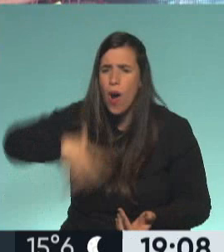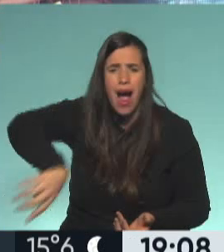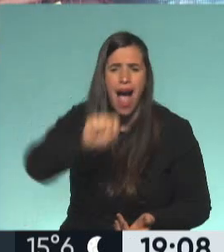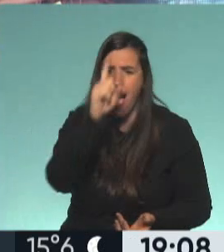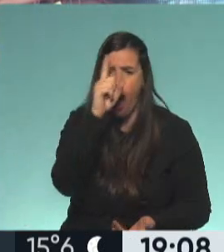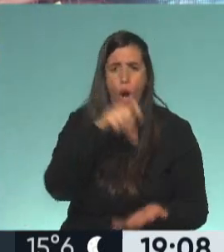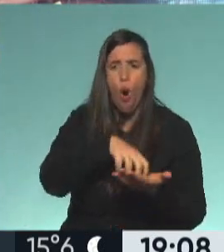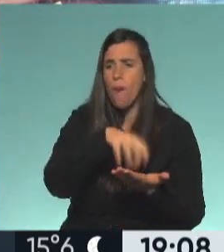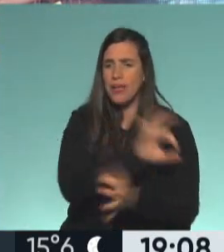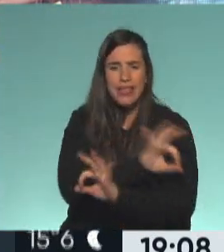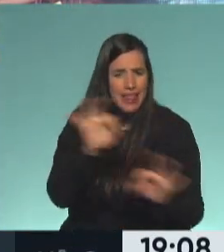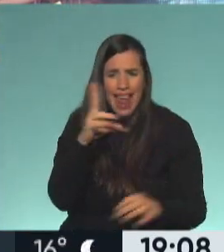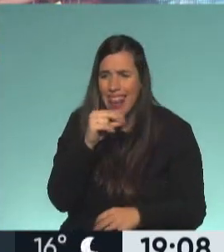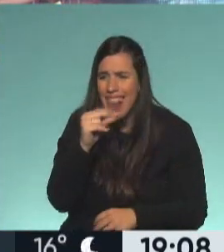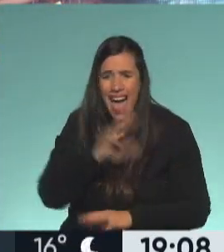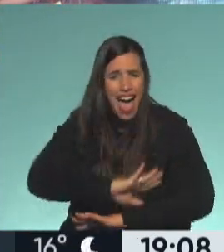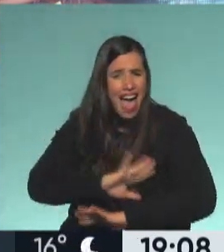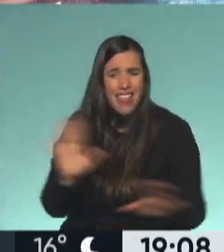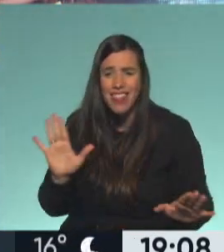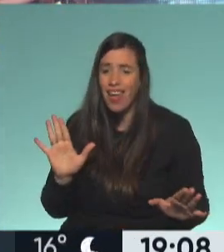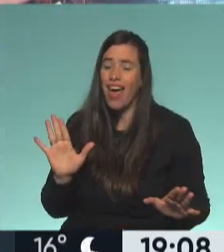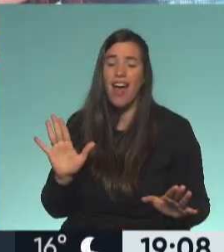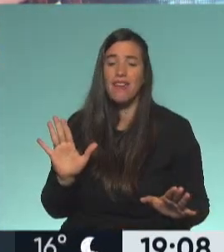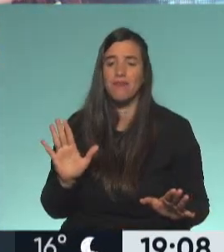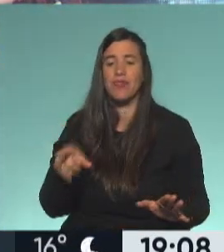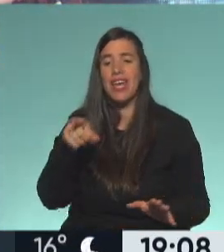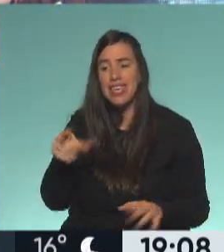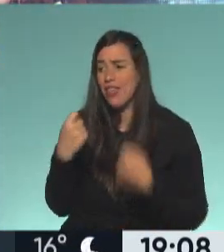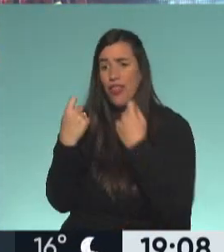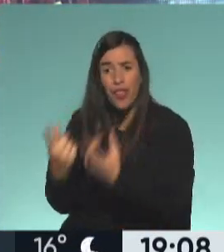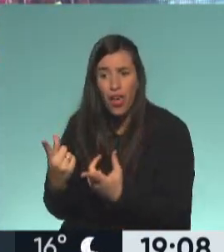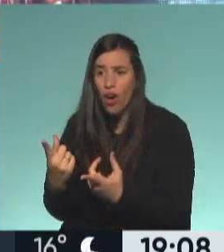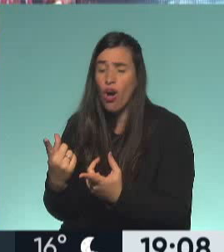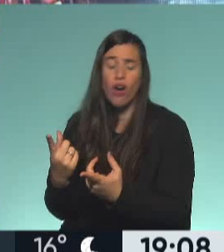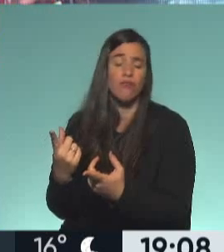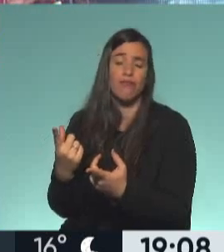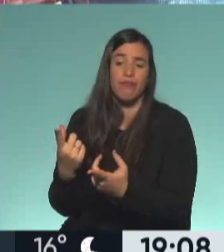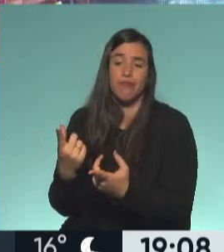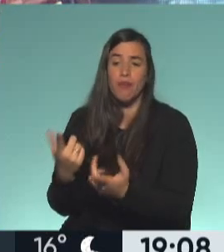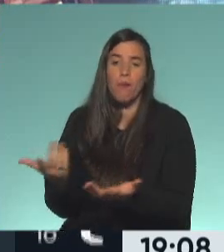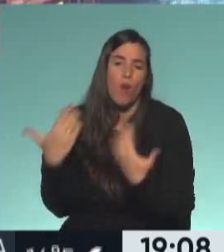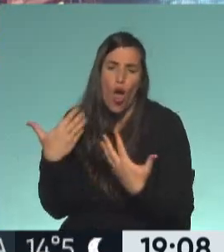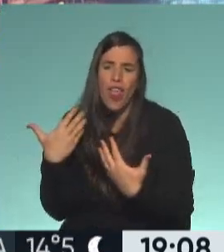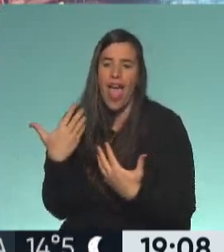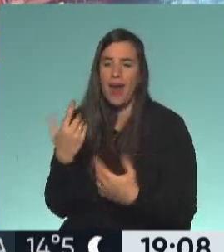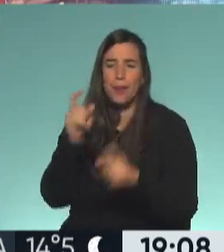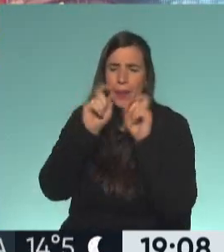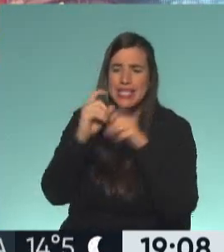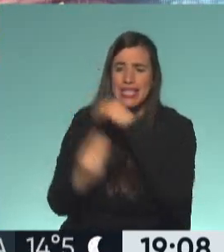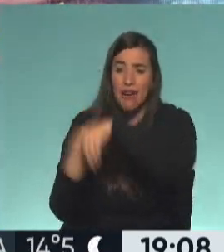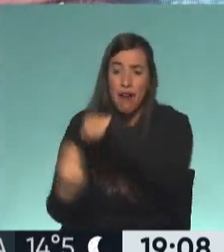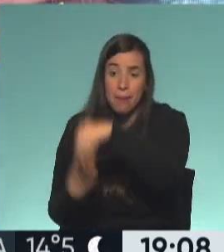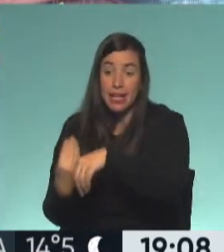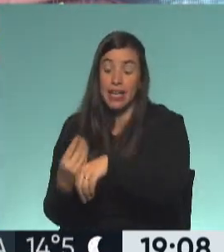no trasladado y ni siquiera tampoco se le dio el beneficio de recibir a sus familiares, que había sido un